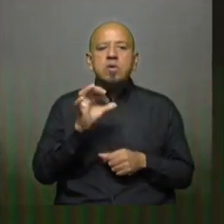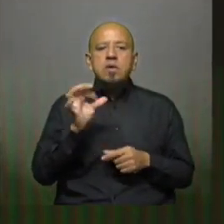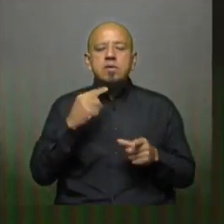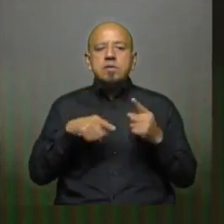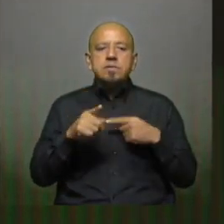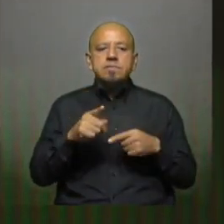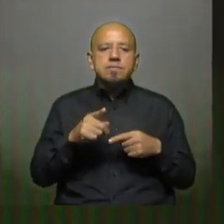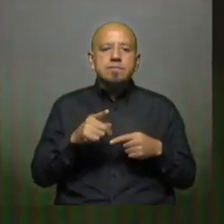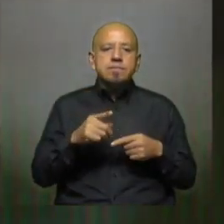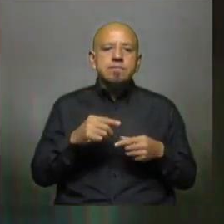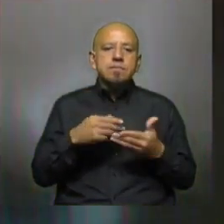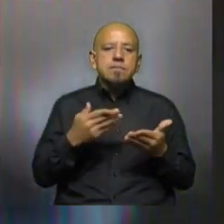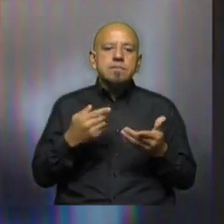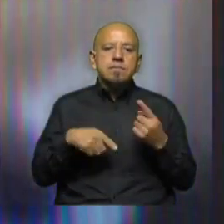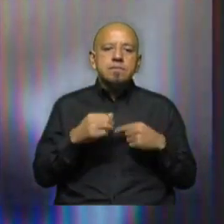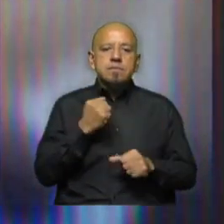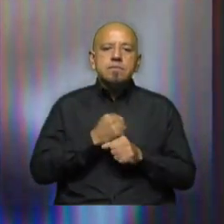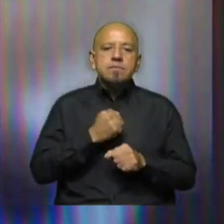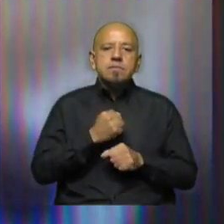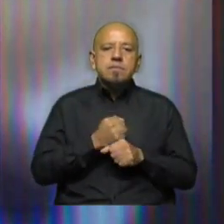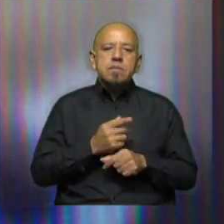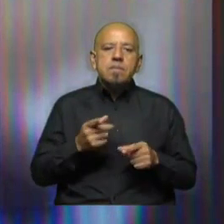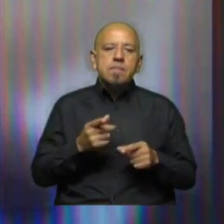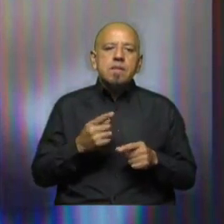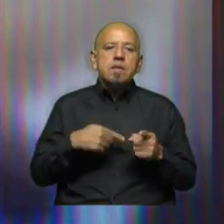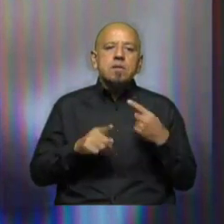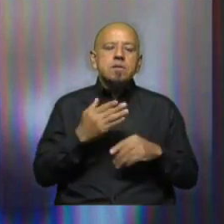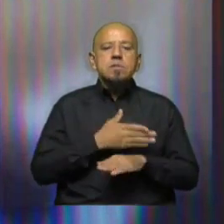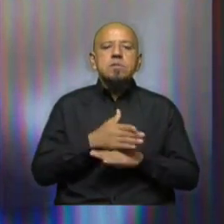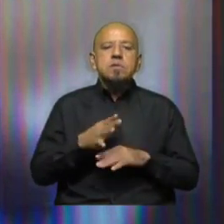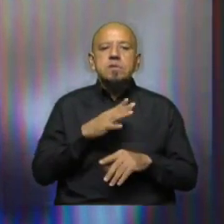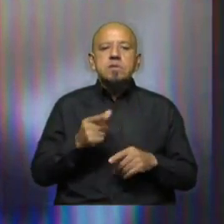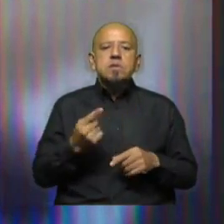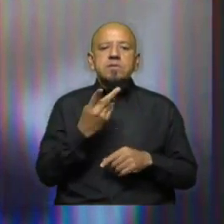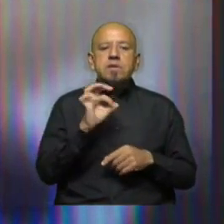respecto, por ejemplo, a las radios, que es que uno trabaja mucho tiempo y después hay que comprimirlo